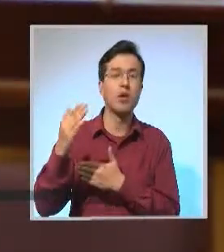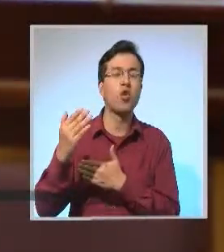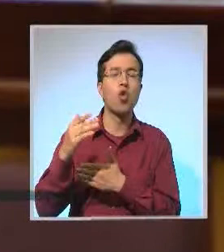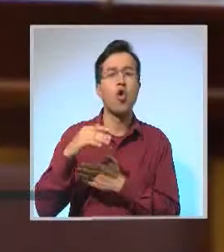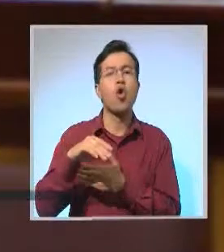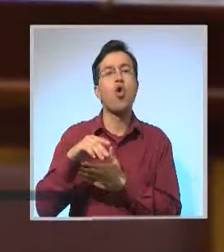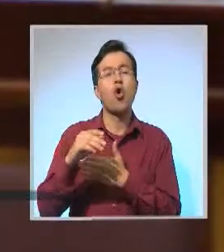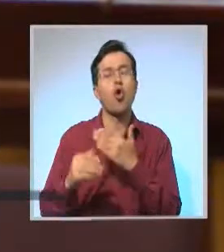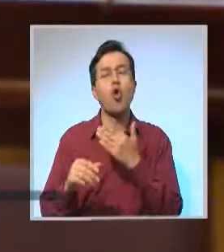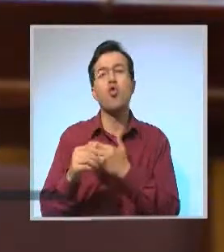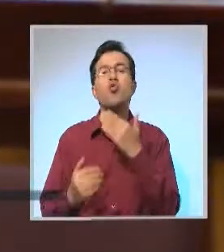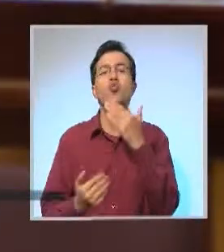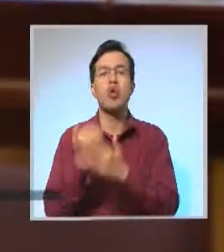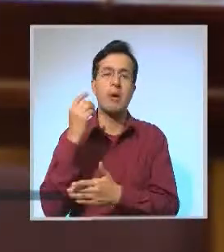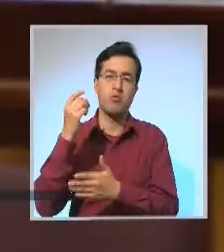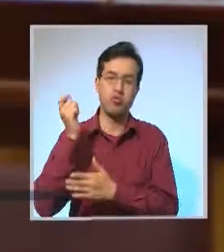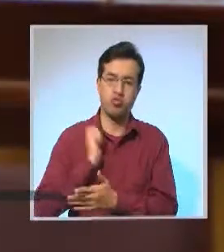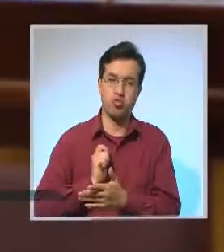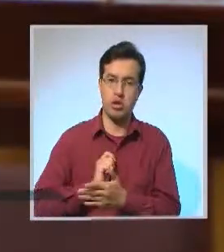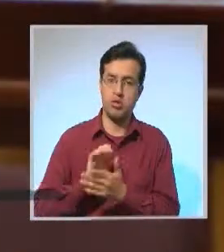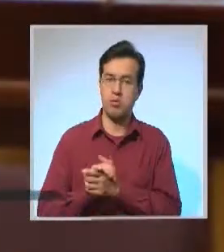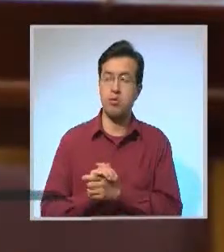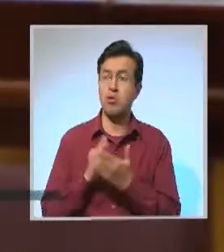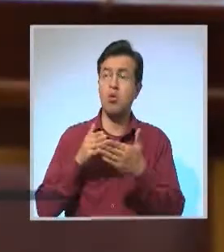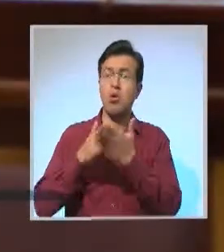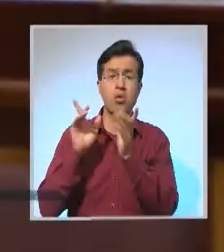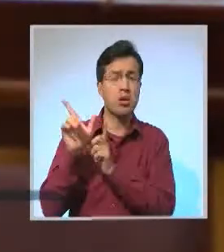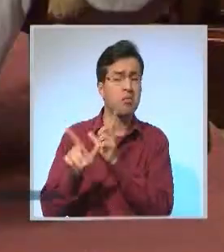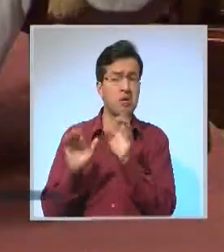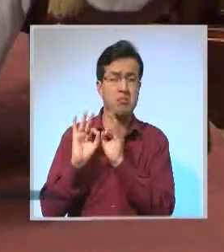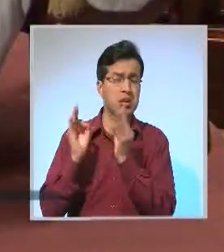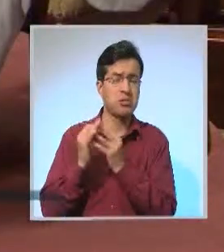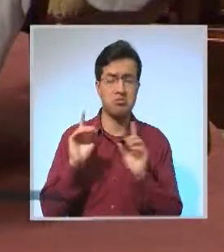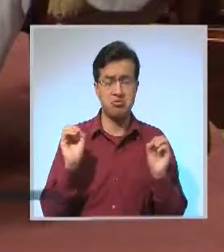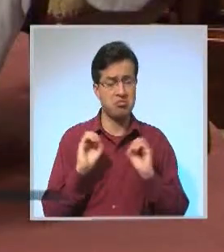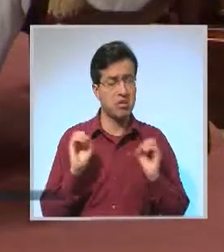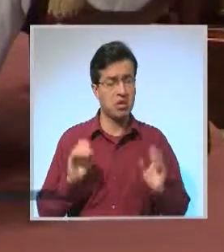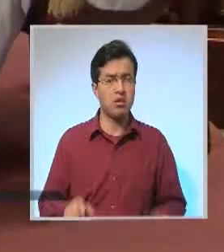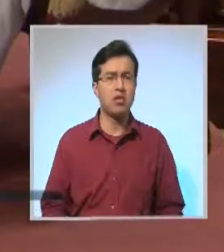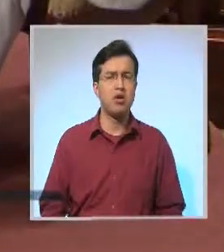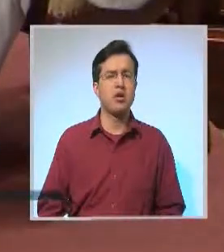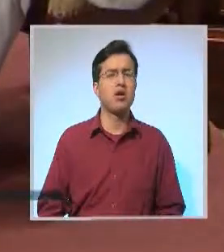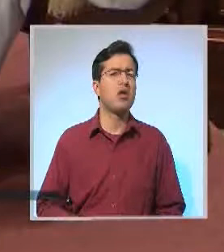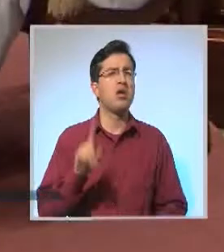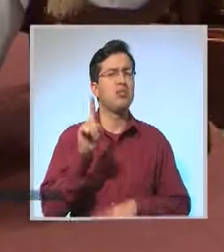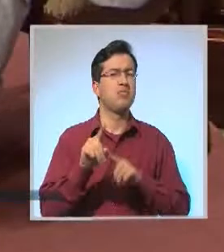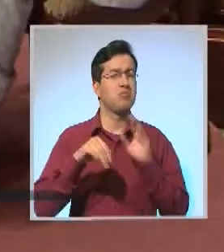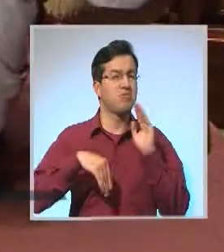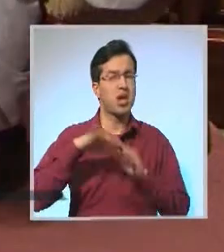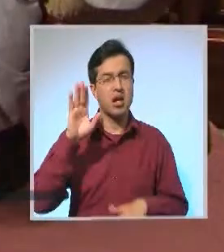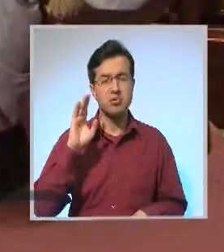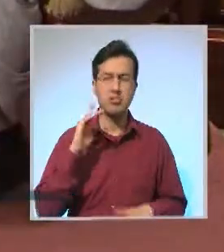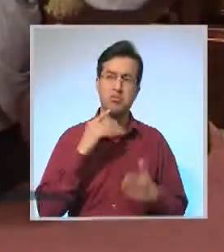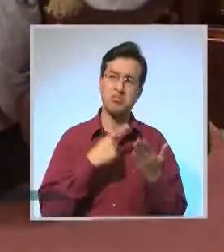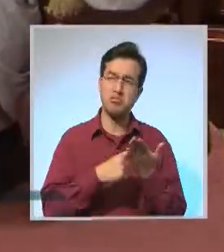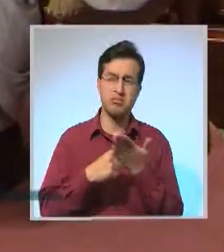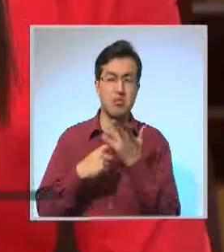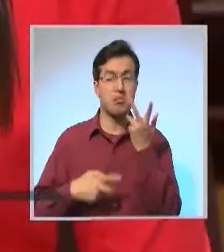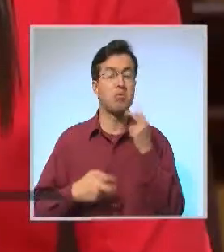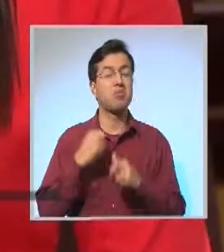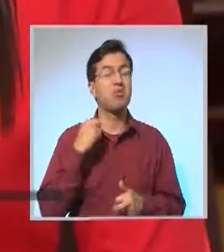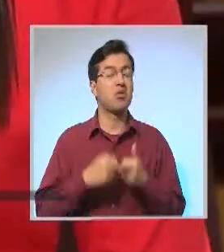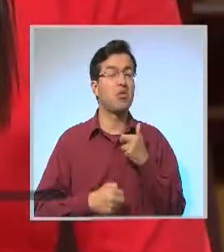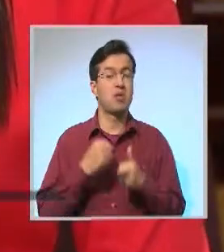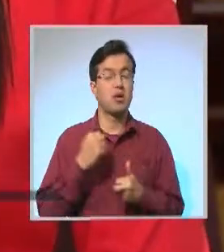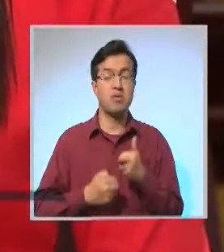absolutamente a los hogares de las islas galápagos asambleísta calderón pero parte de la discusión y de toda la polémica que se